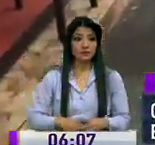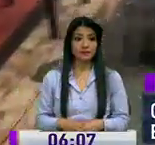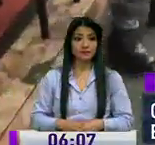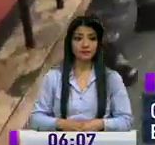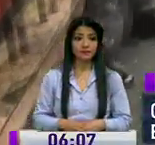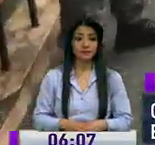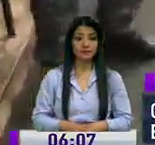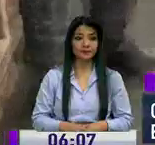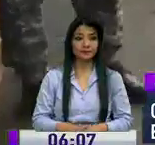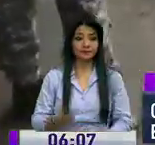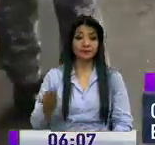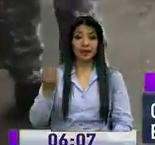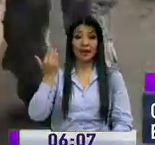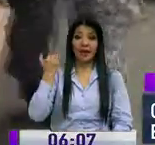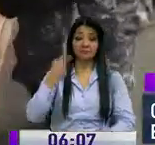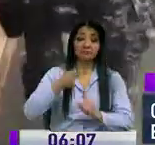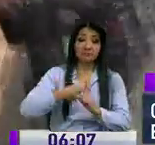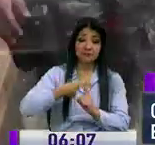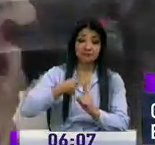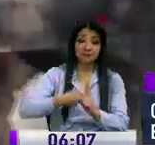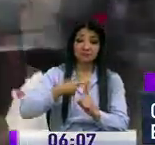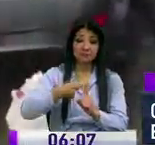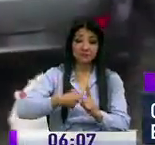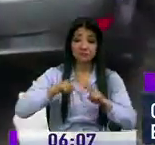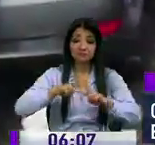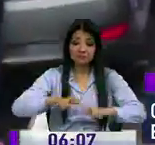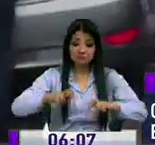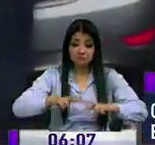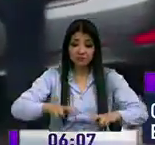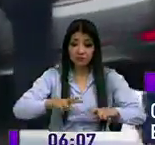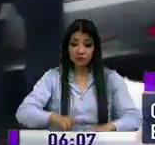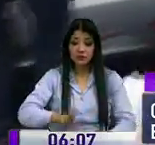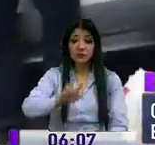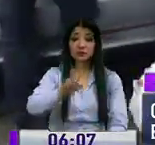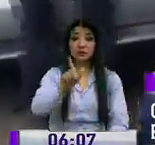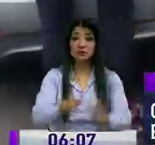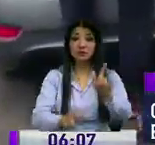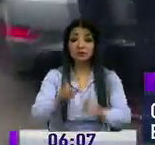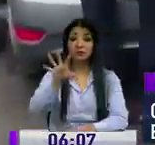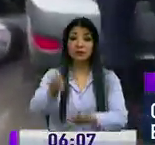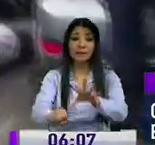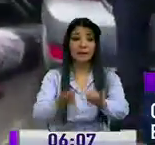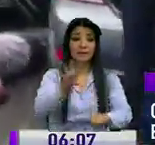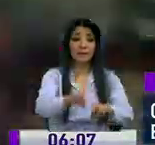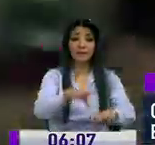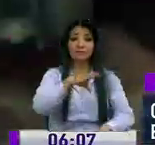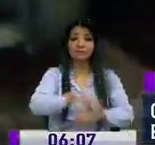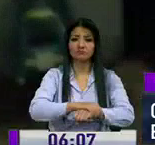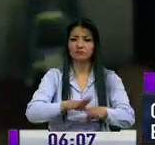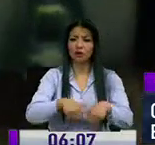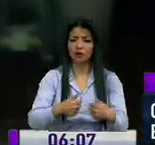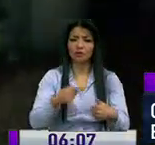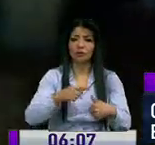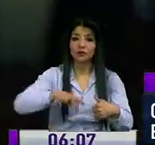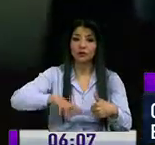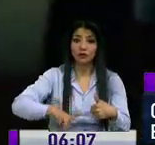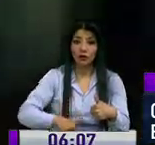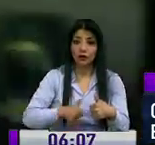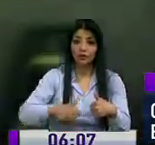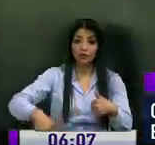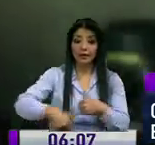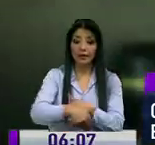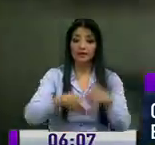Luego de meses de investigaciones, los uniformados lograron detener a 31 personas involucradas en delitos de robo en la calle y a